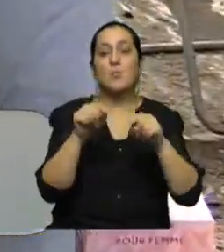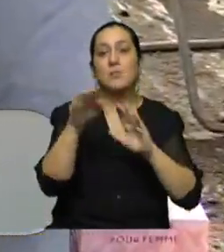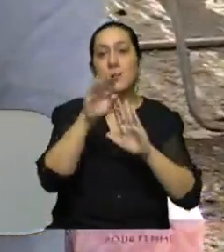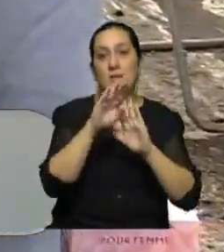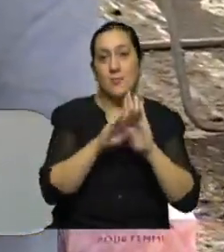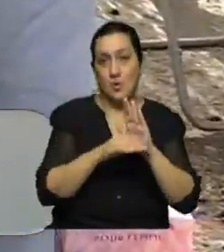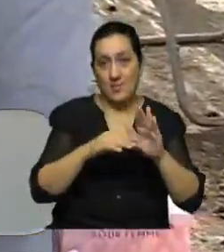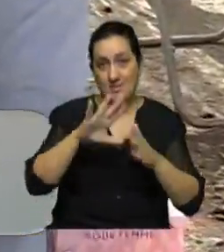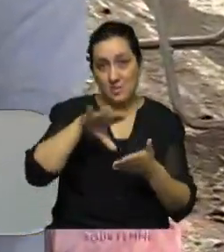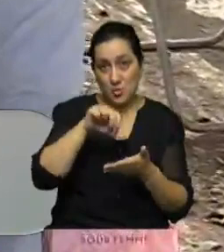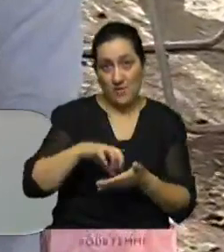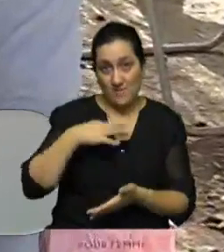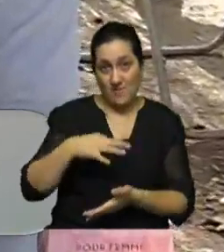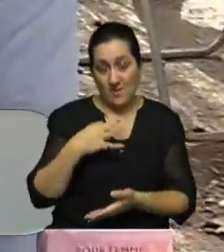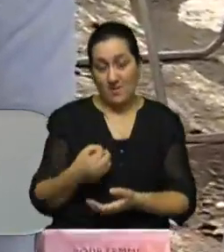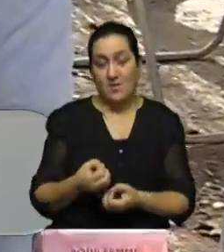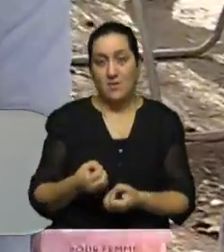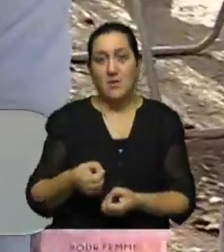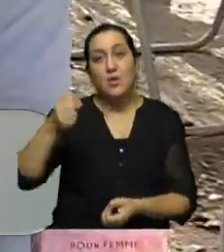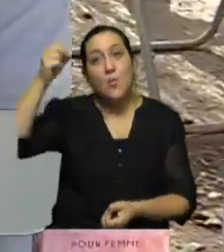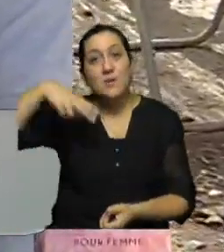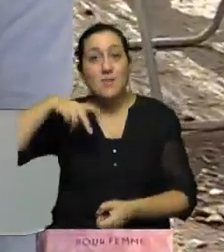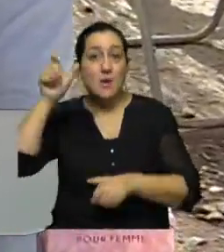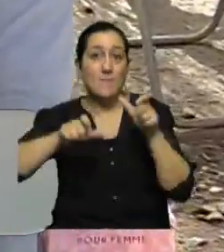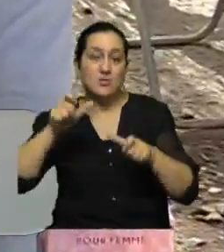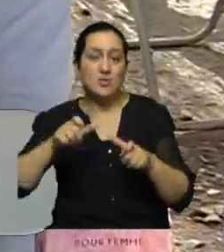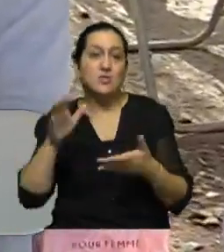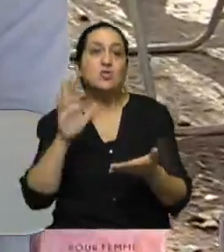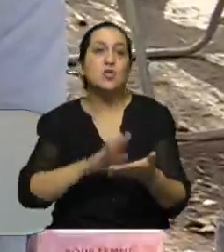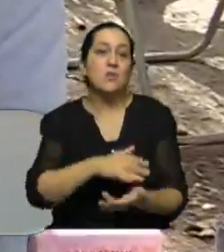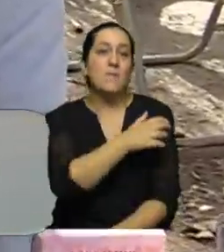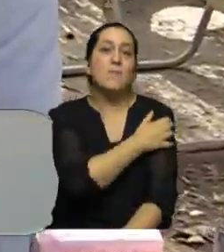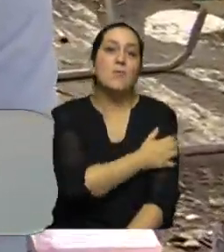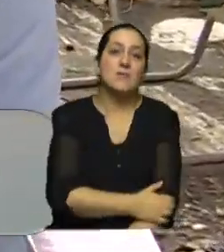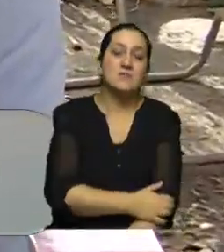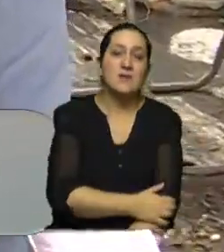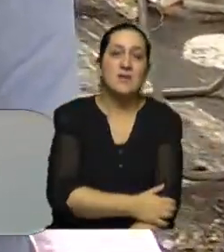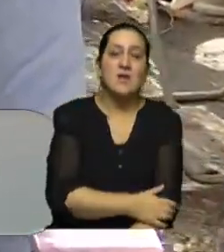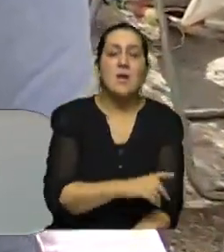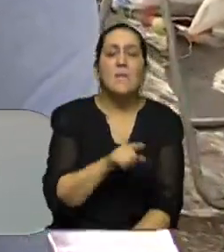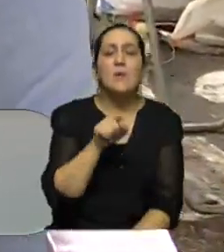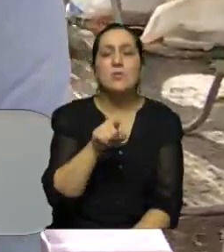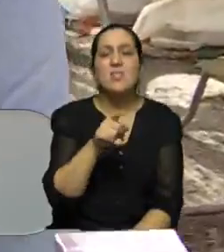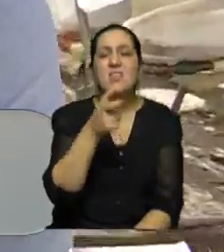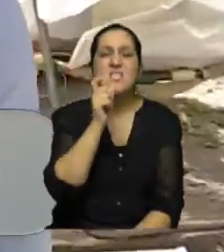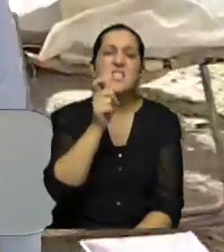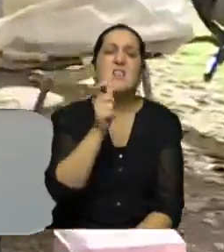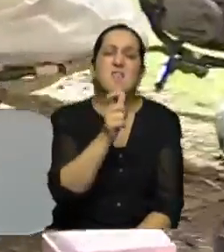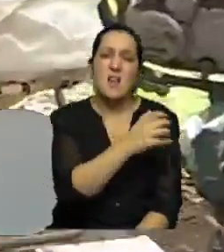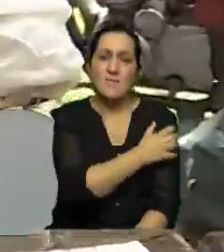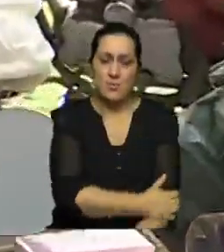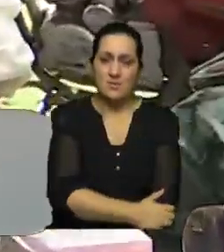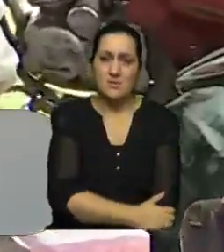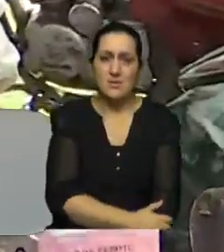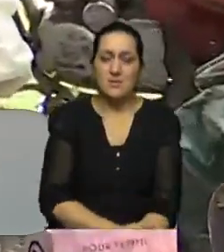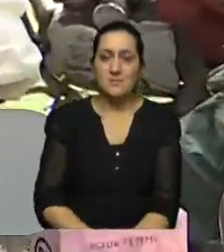de Ciudad Viva es, bueno, ¿qué opinamos los uruguayos de la pobreza? ¿Qué concebimos por este concepto? ¿Para usted qué es la pobreza?